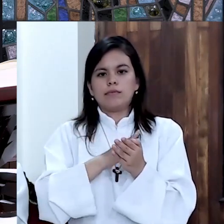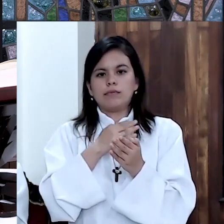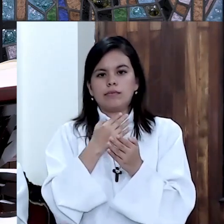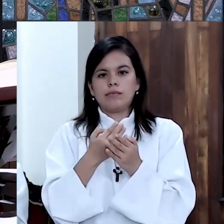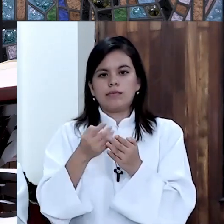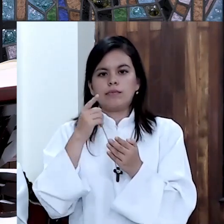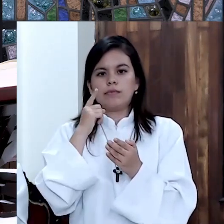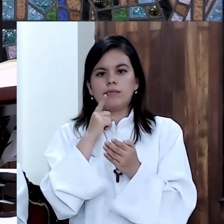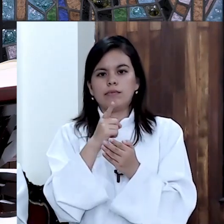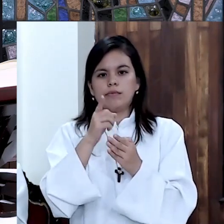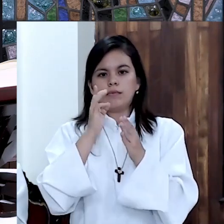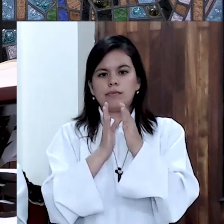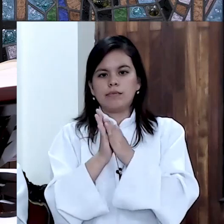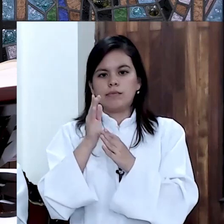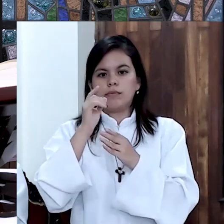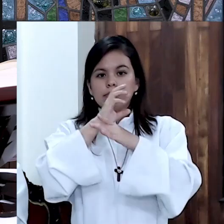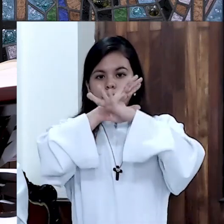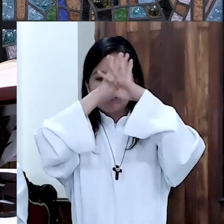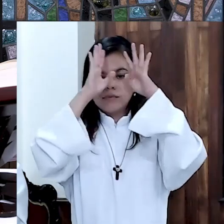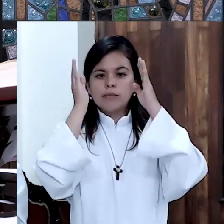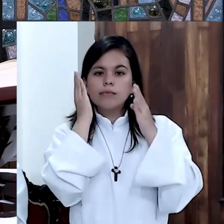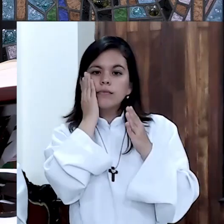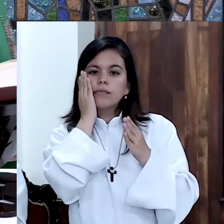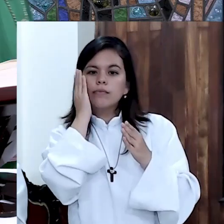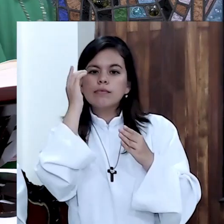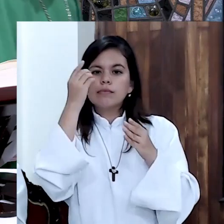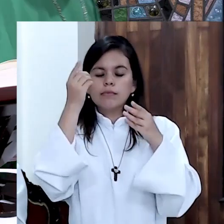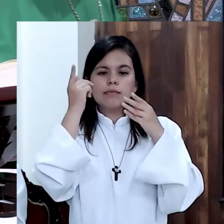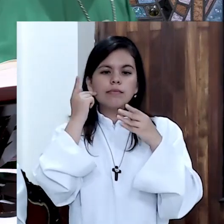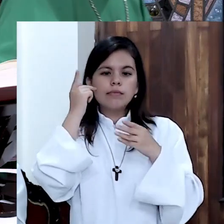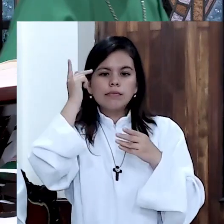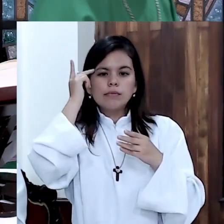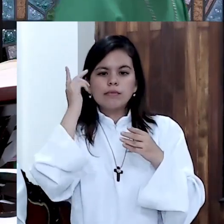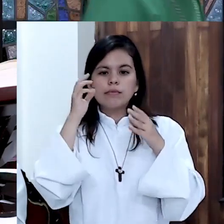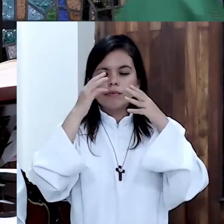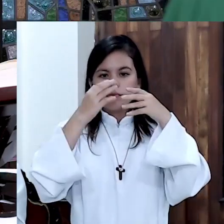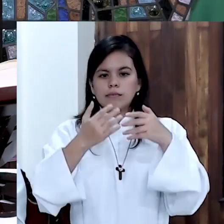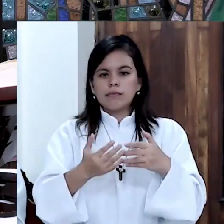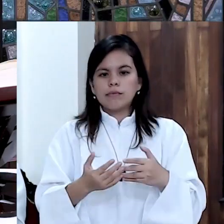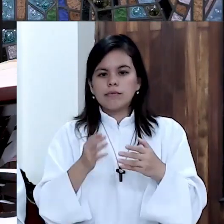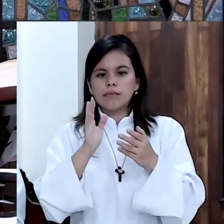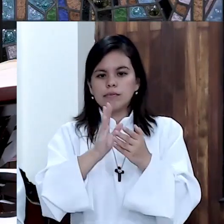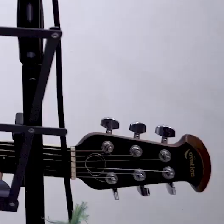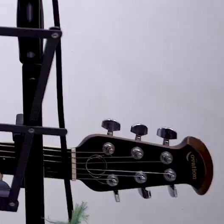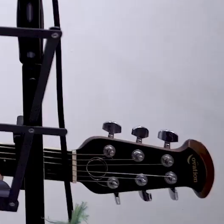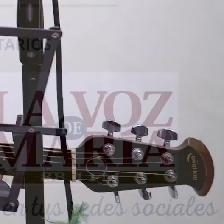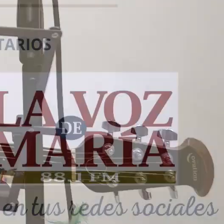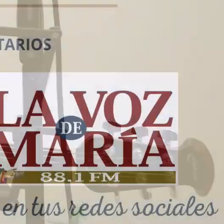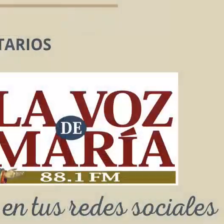En el cielo está mi madre, Padre fue consagrada,